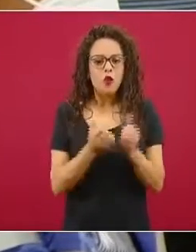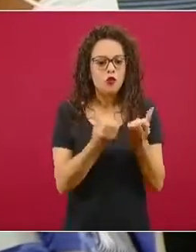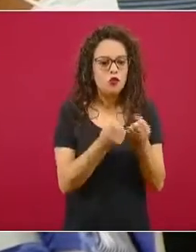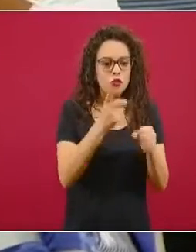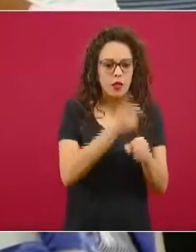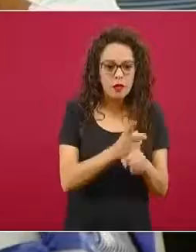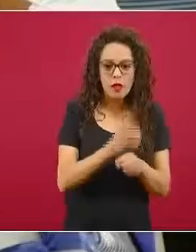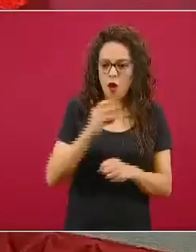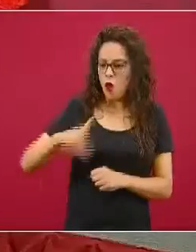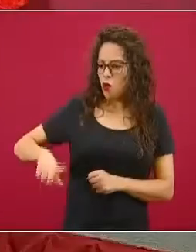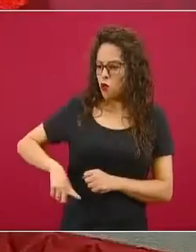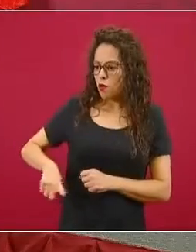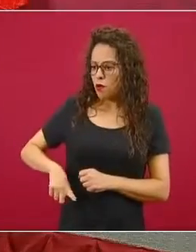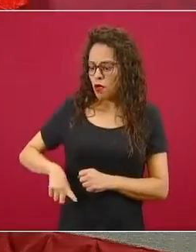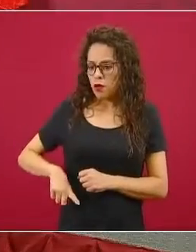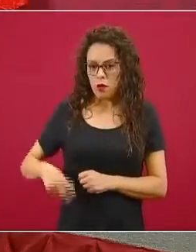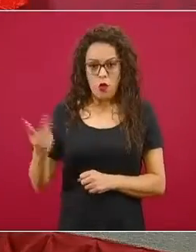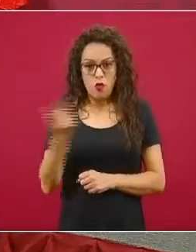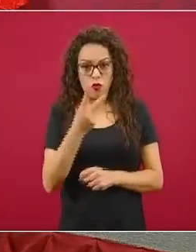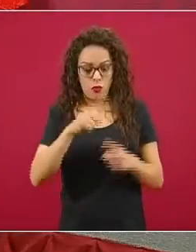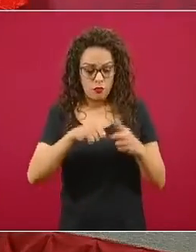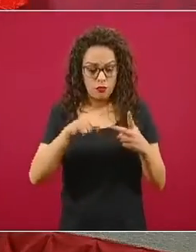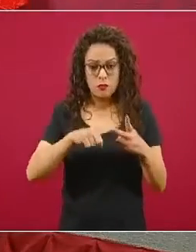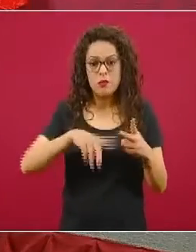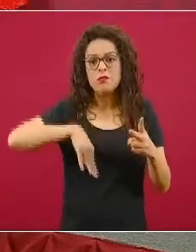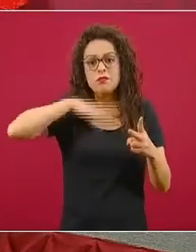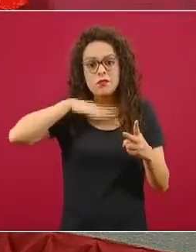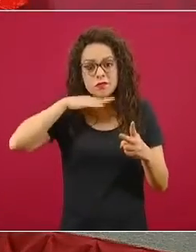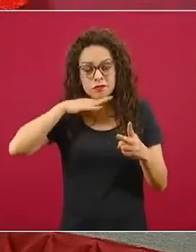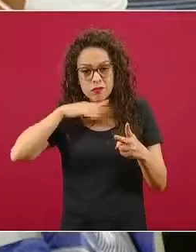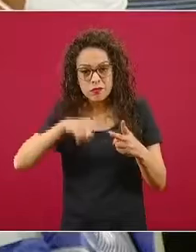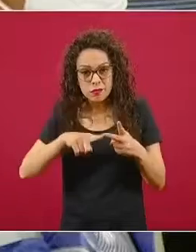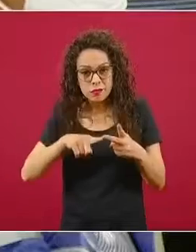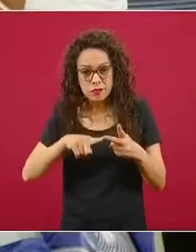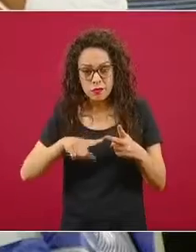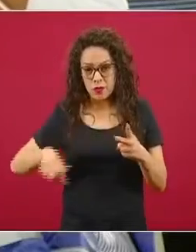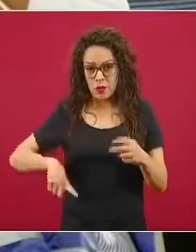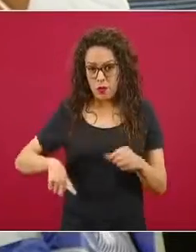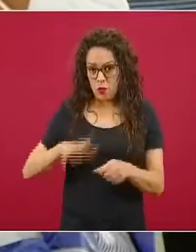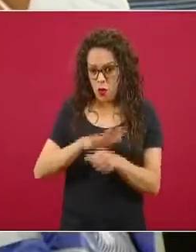¿Hay descuido por ambas partes? Quiere decir que por parte del gobierno local,